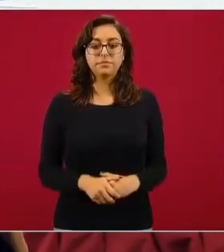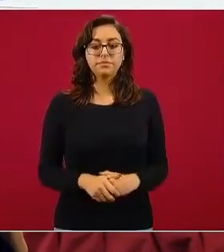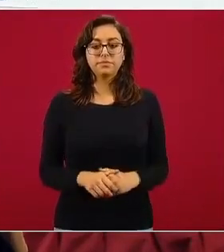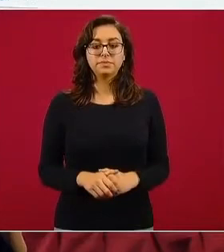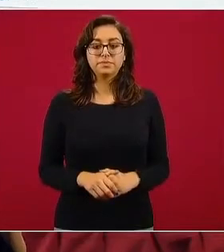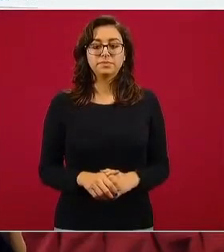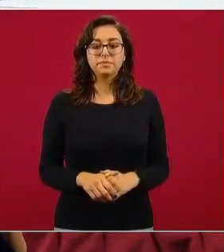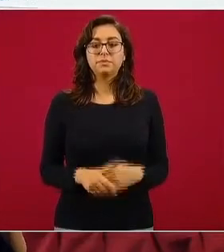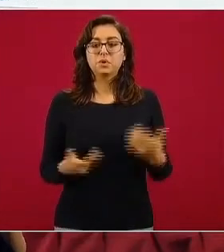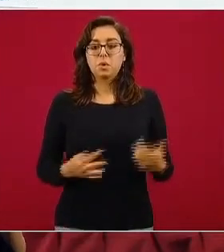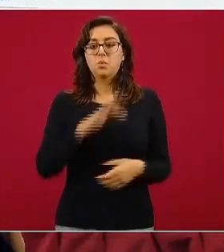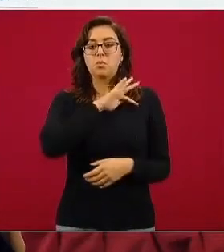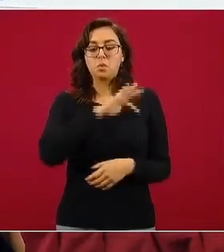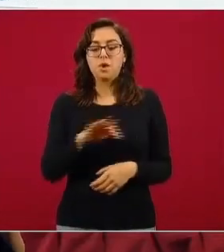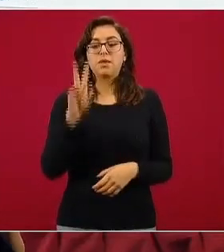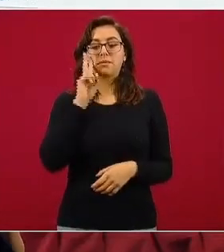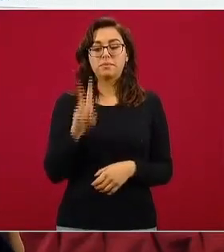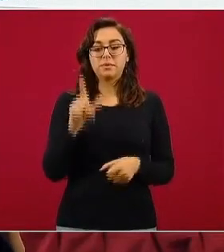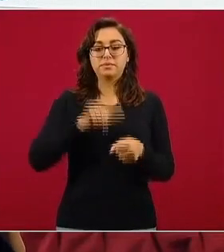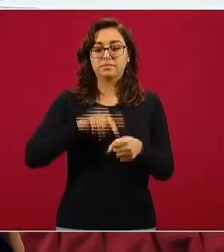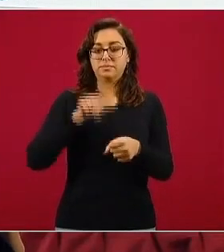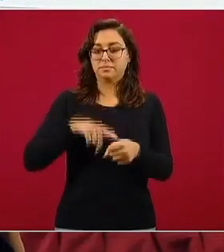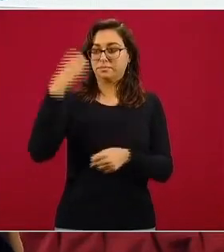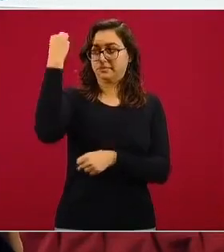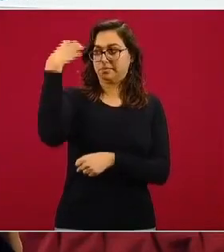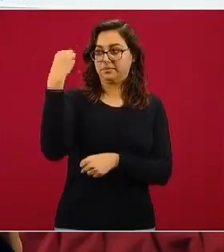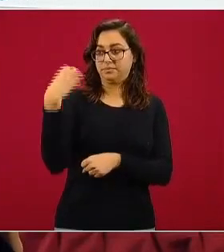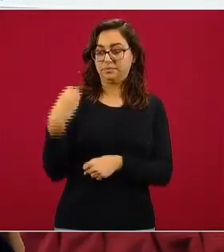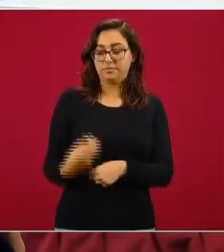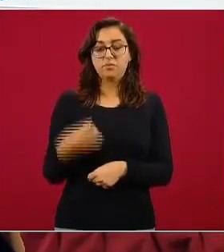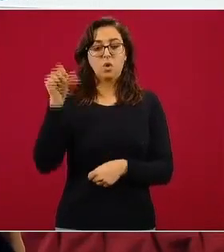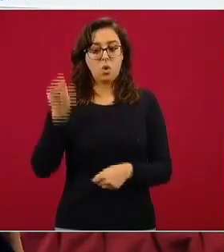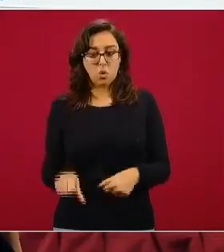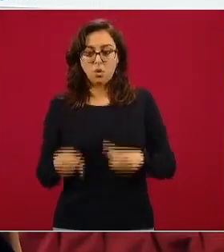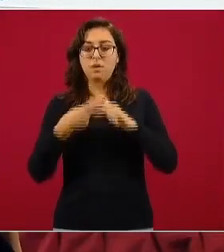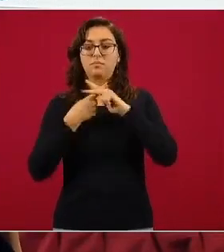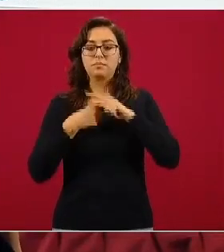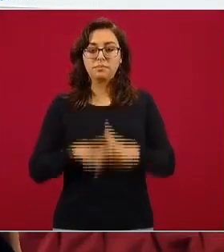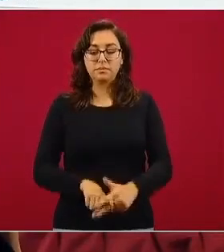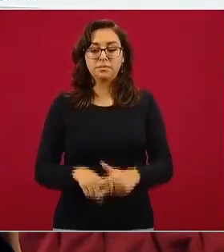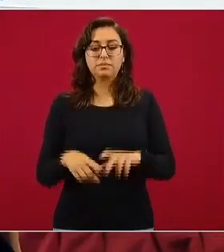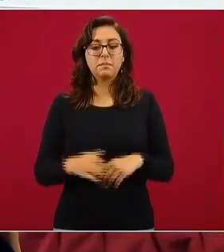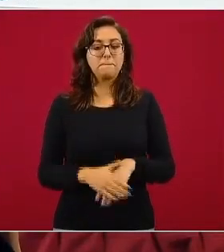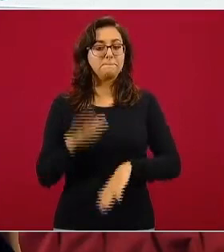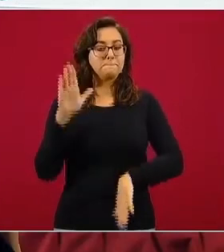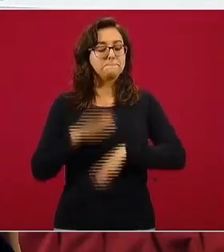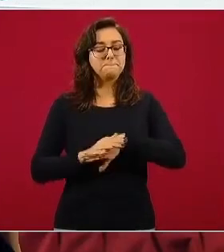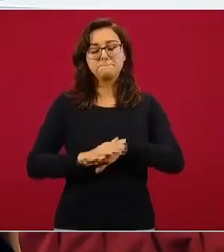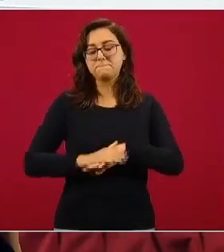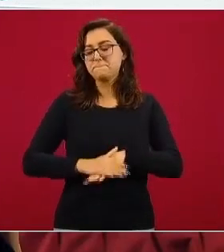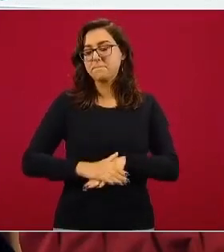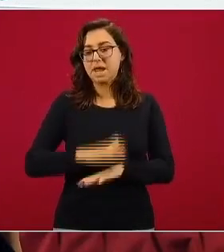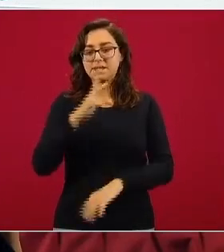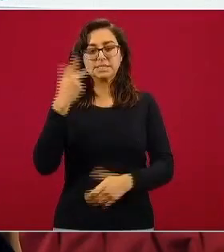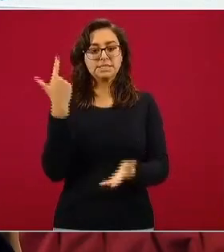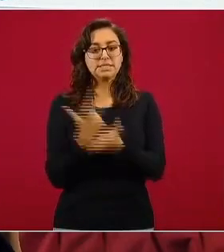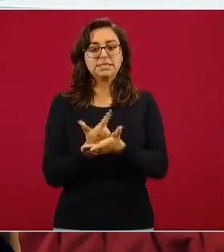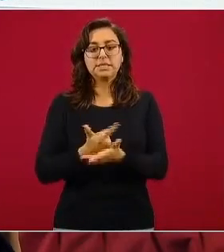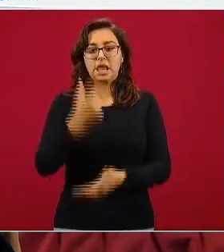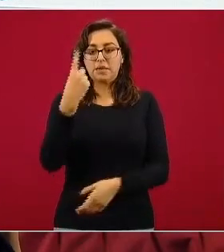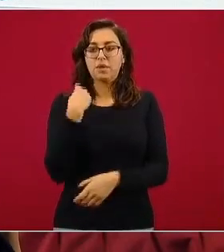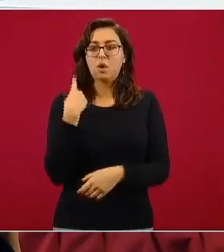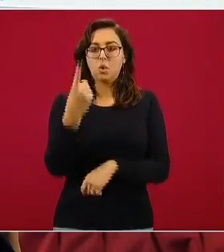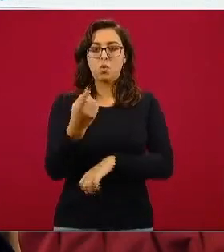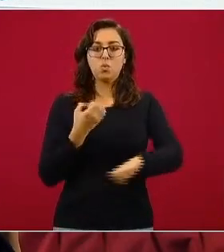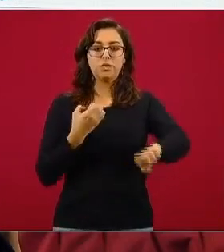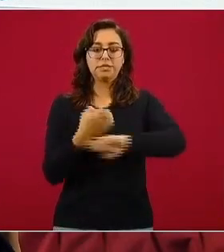el semáforo de riesgo que entró en vigencia el día de hoy. Tenemos en el nivel máximo a una entidad federativa,